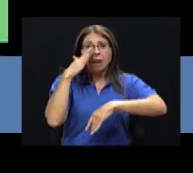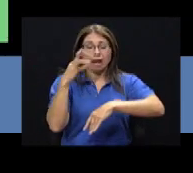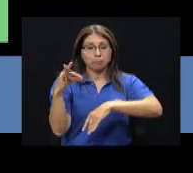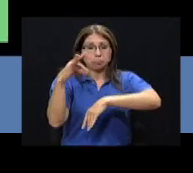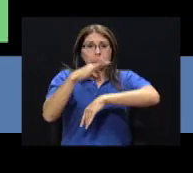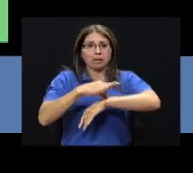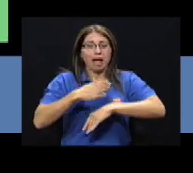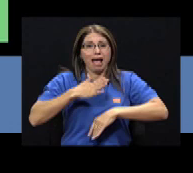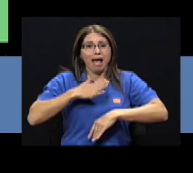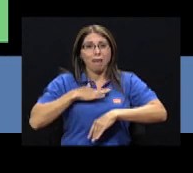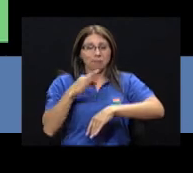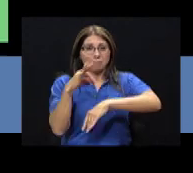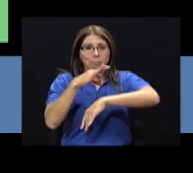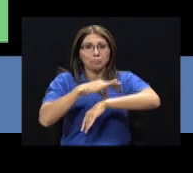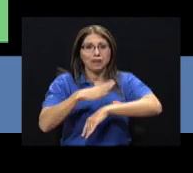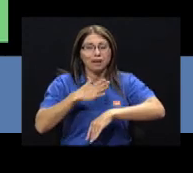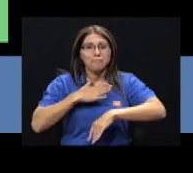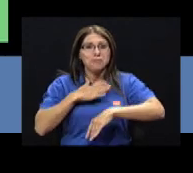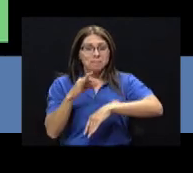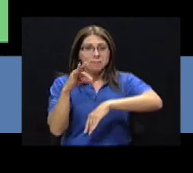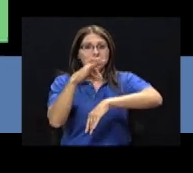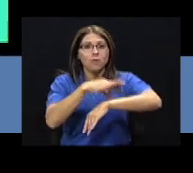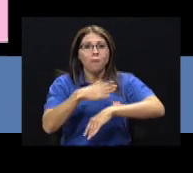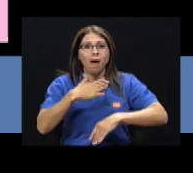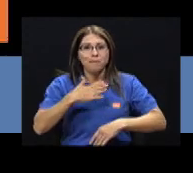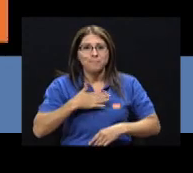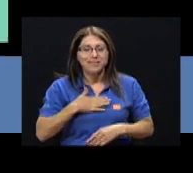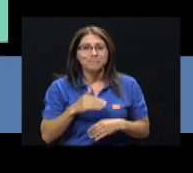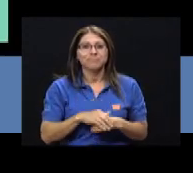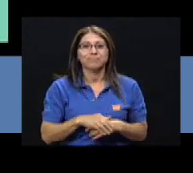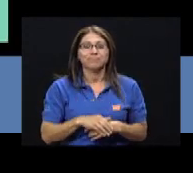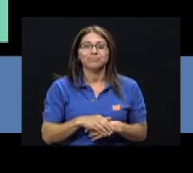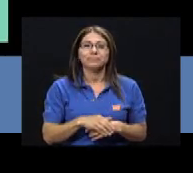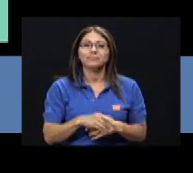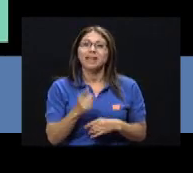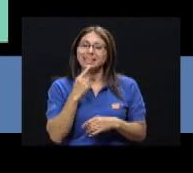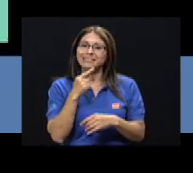me picó a mí, me picó a mí.